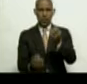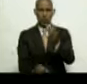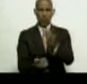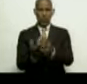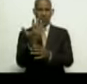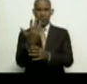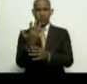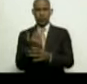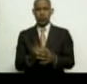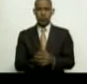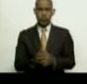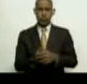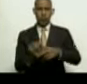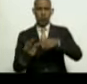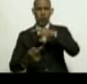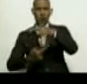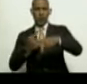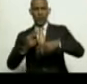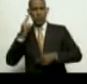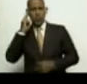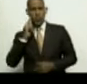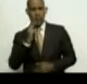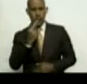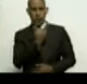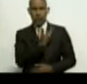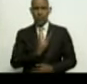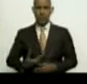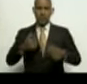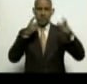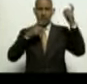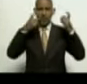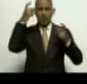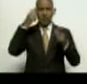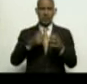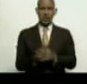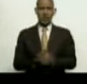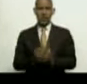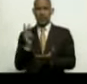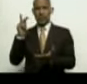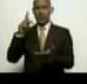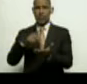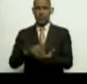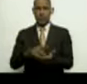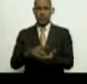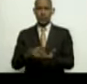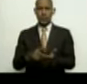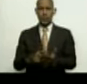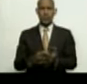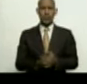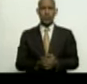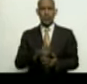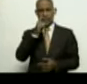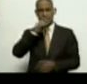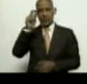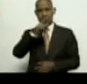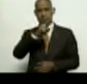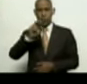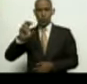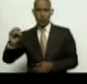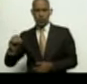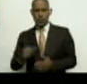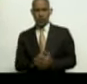insurgencia militar, el comandante Chávez a cargo, liderando el movimiento bolivariano revolucionario 200, aquel 4 de febrero de